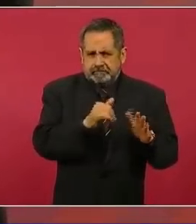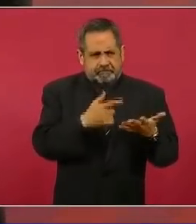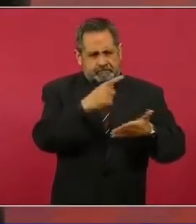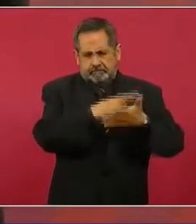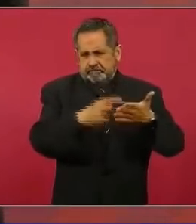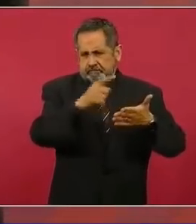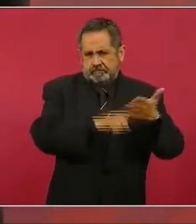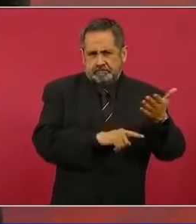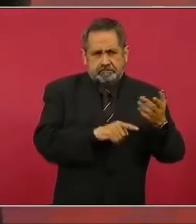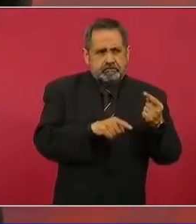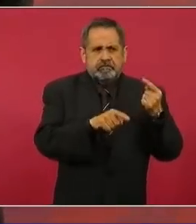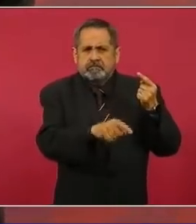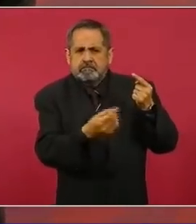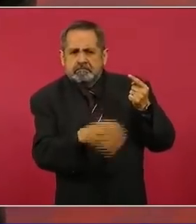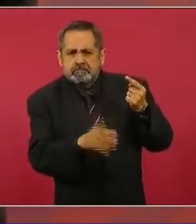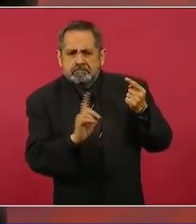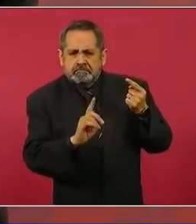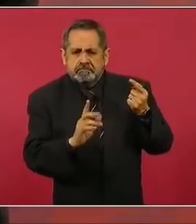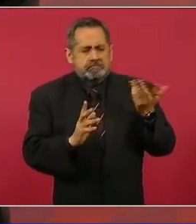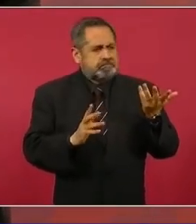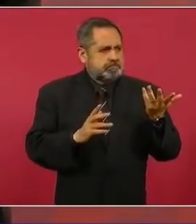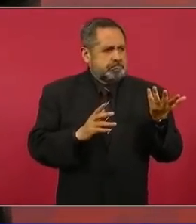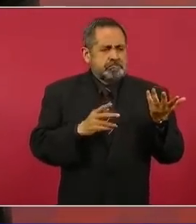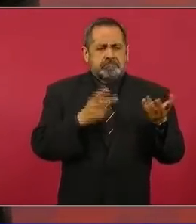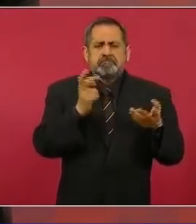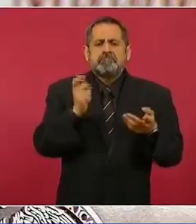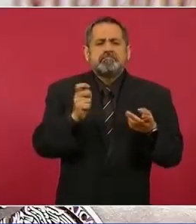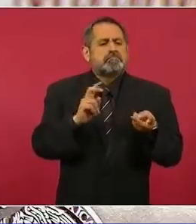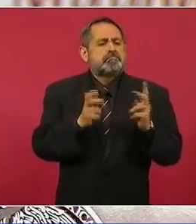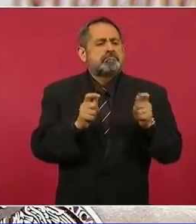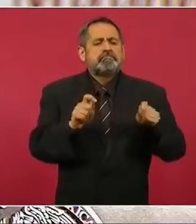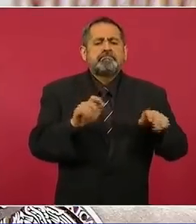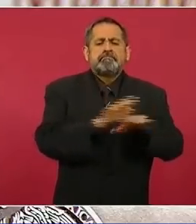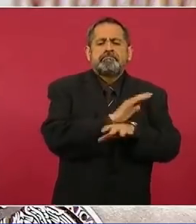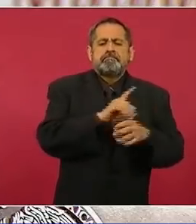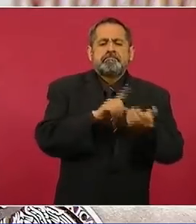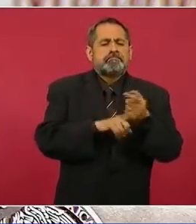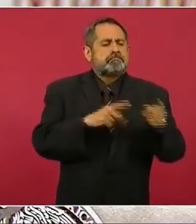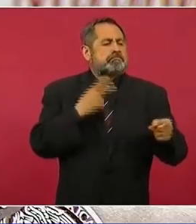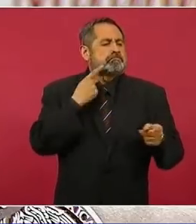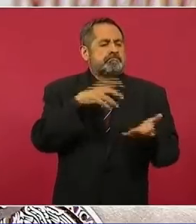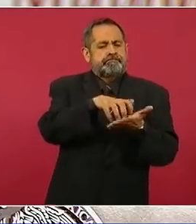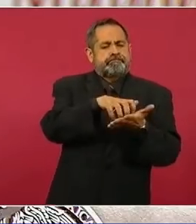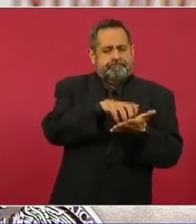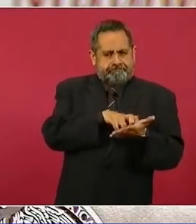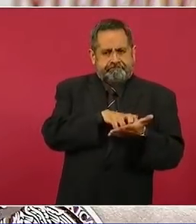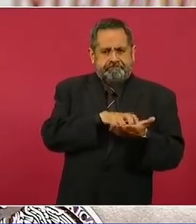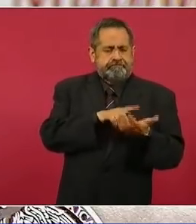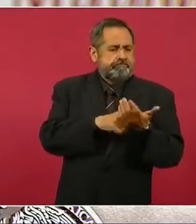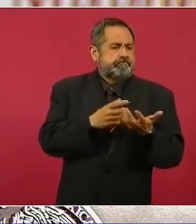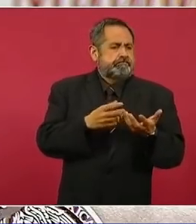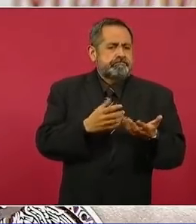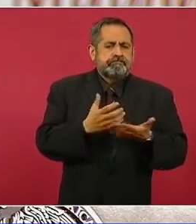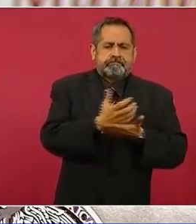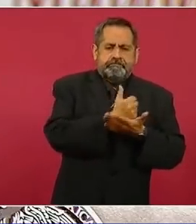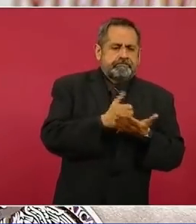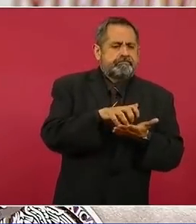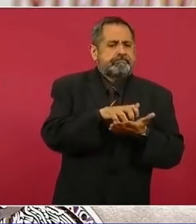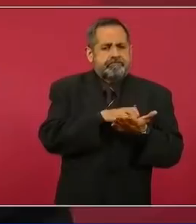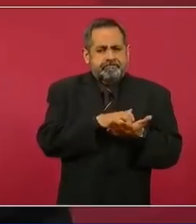Se propone que haya un ajuste de acuerdo a la política de austeridad en cuanto a